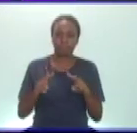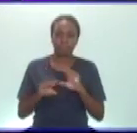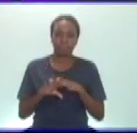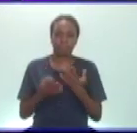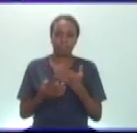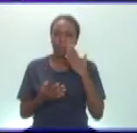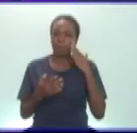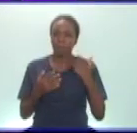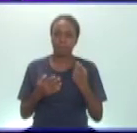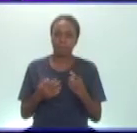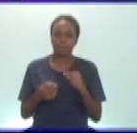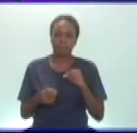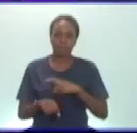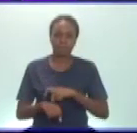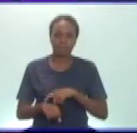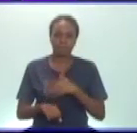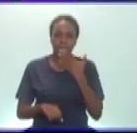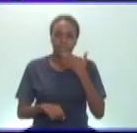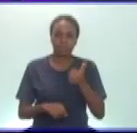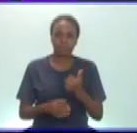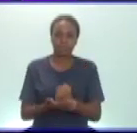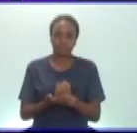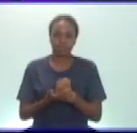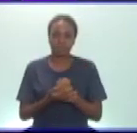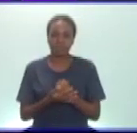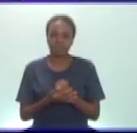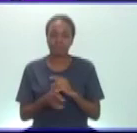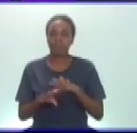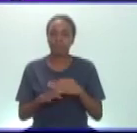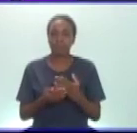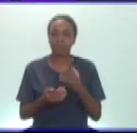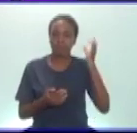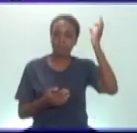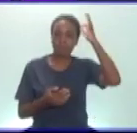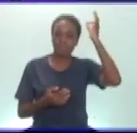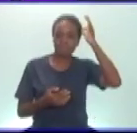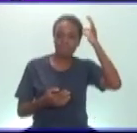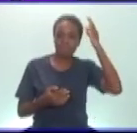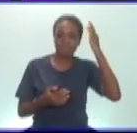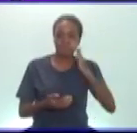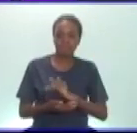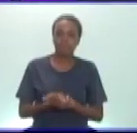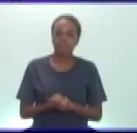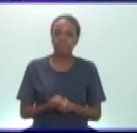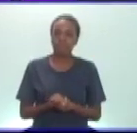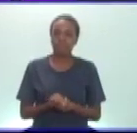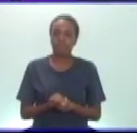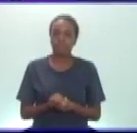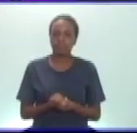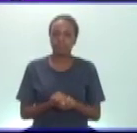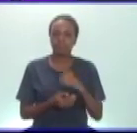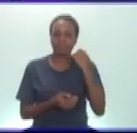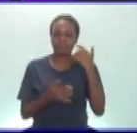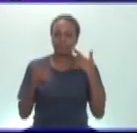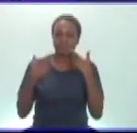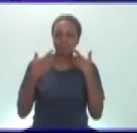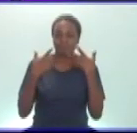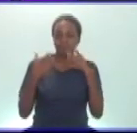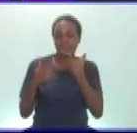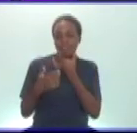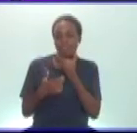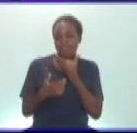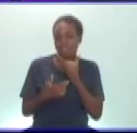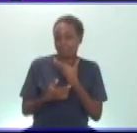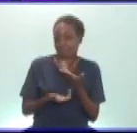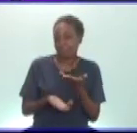vamos a aprovechar el tiempo en cultivarnos el alma, porque el español incluso nos hace vernos hasta más bellos. Quizás la clase fue un